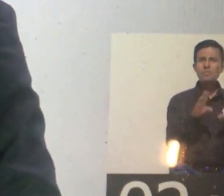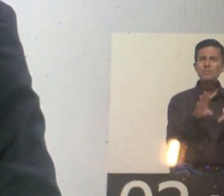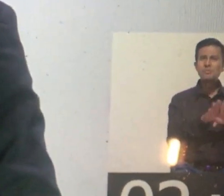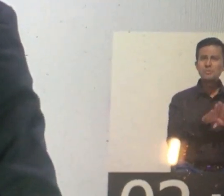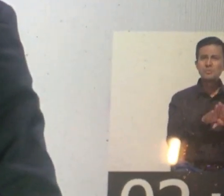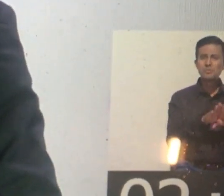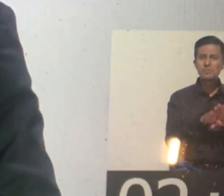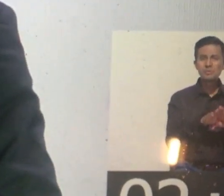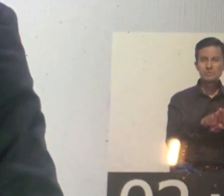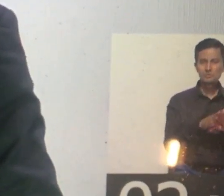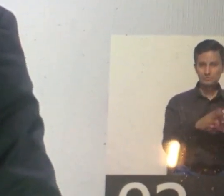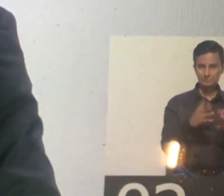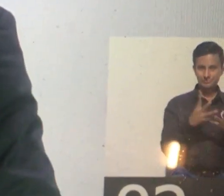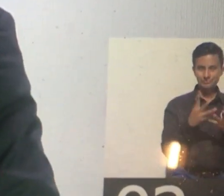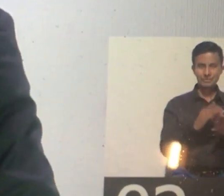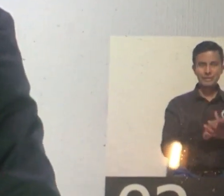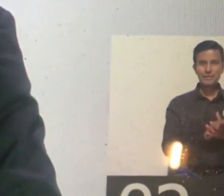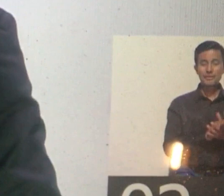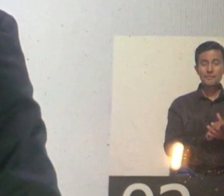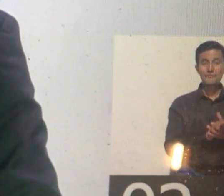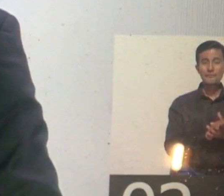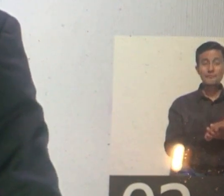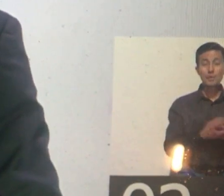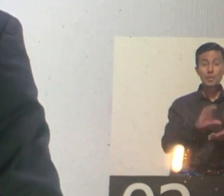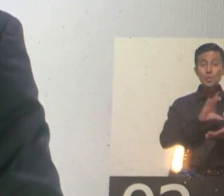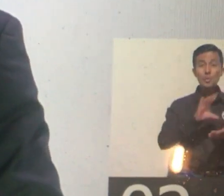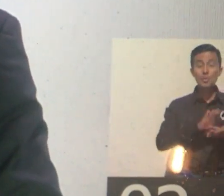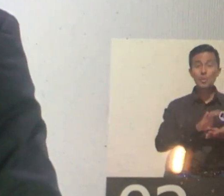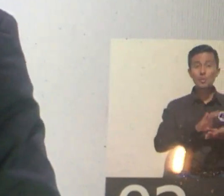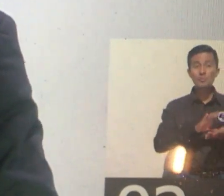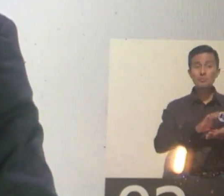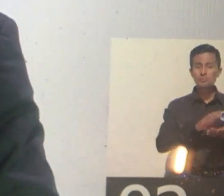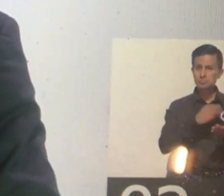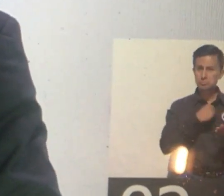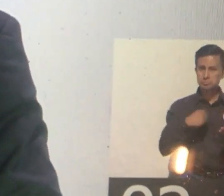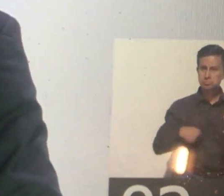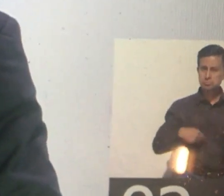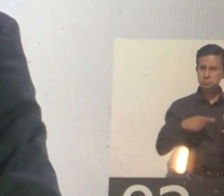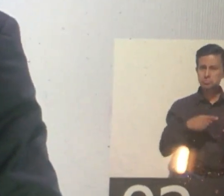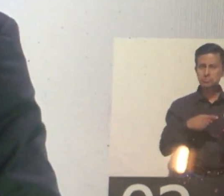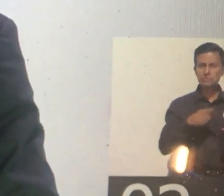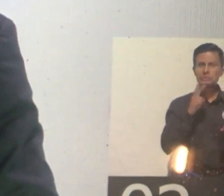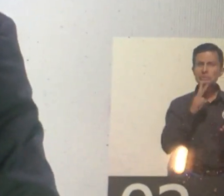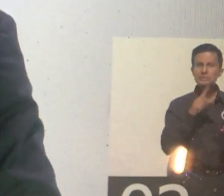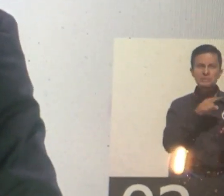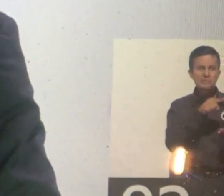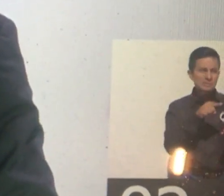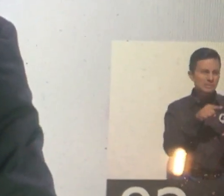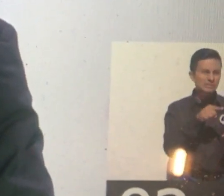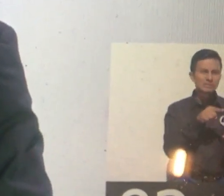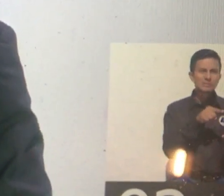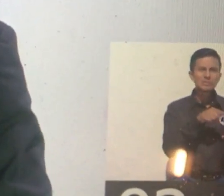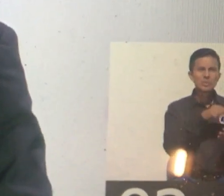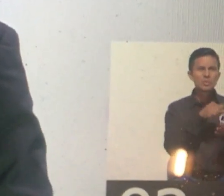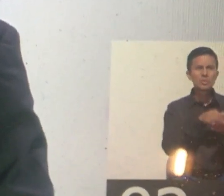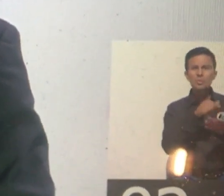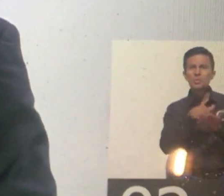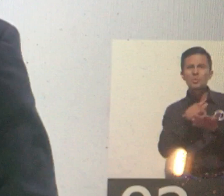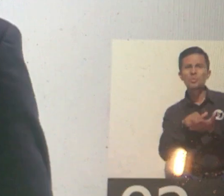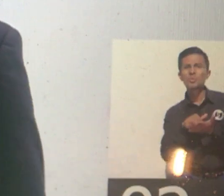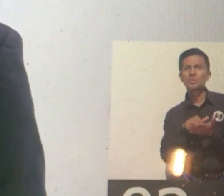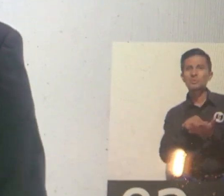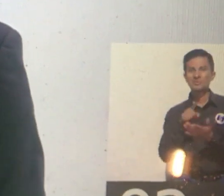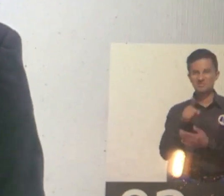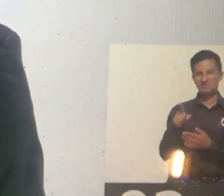razonamientos municipales primero vamos a ver qué reservas territoriales nos dejan porque los hermanos villarreal